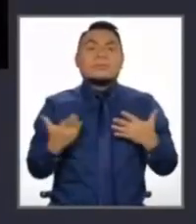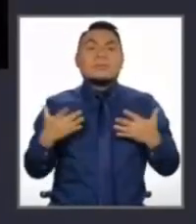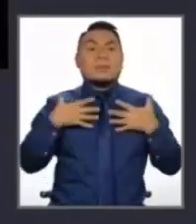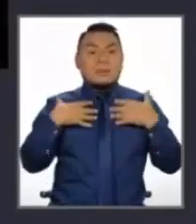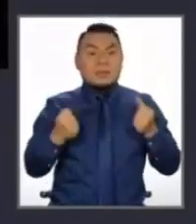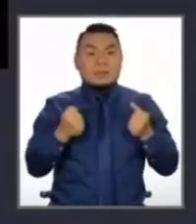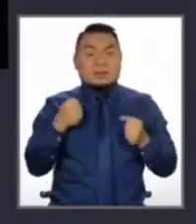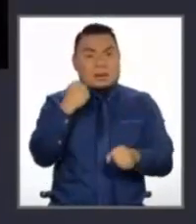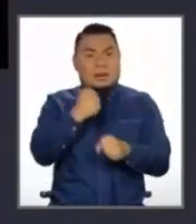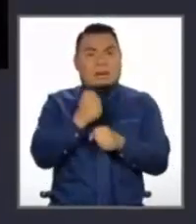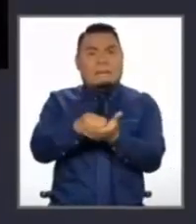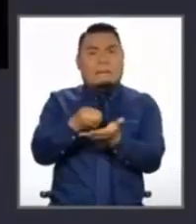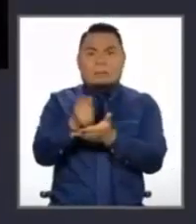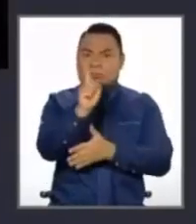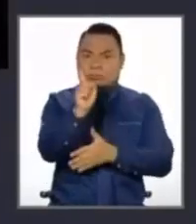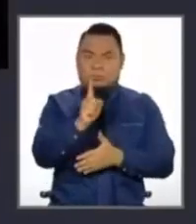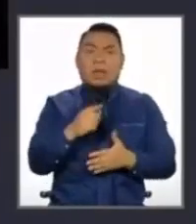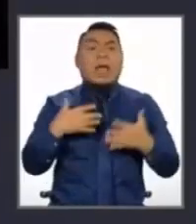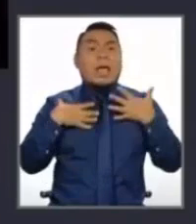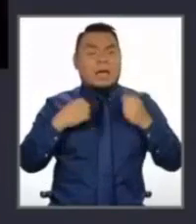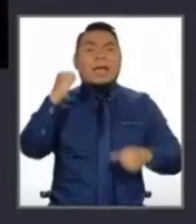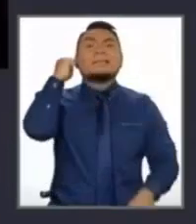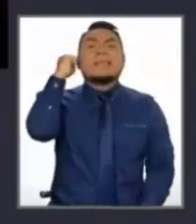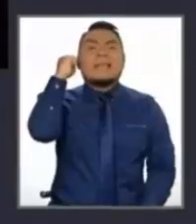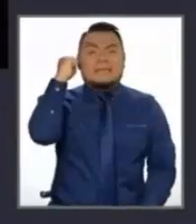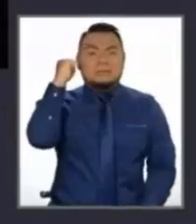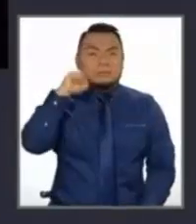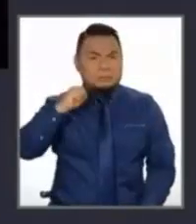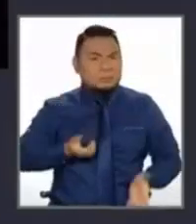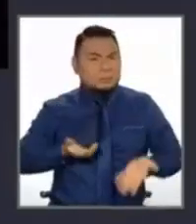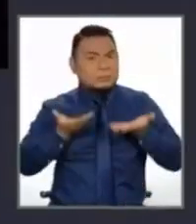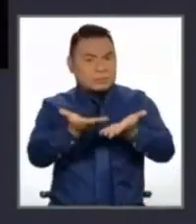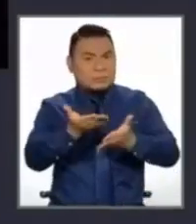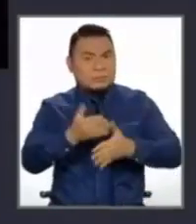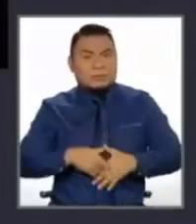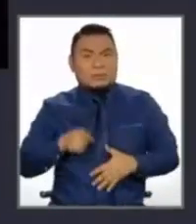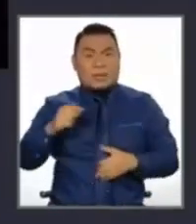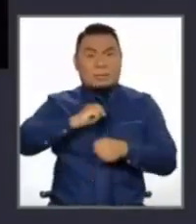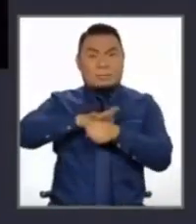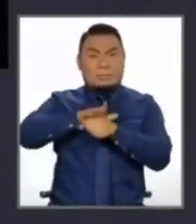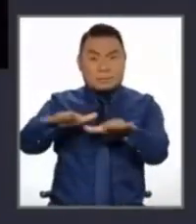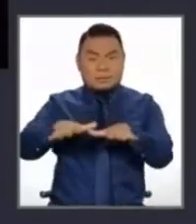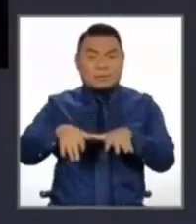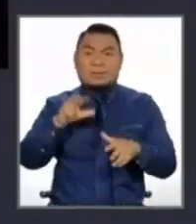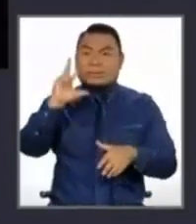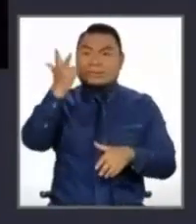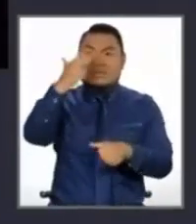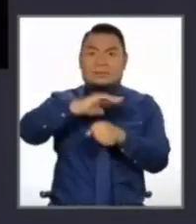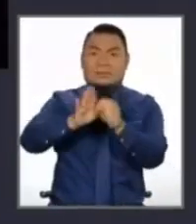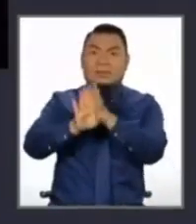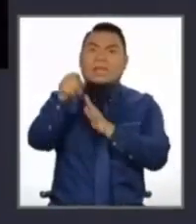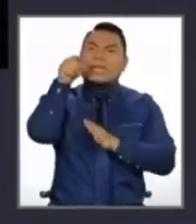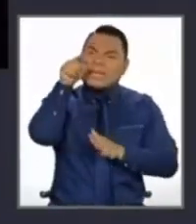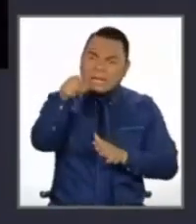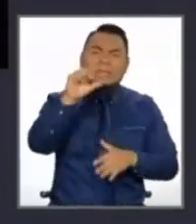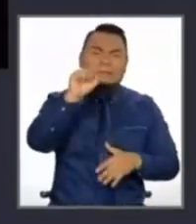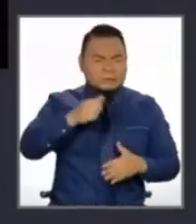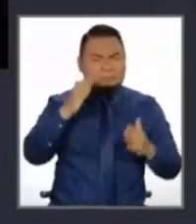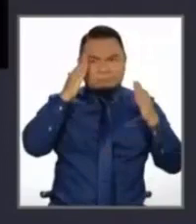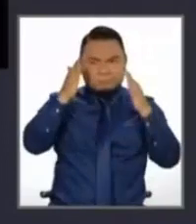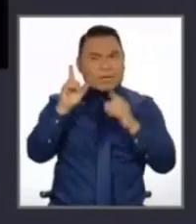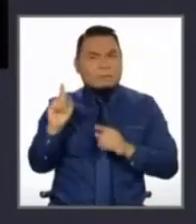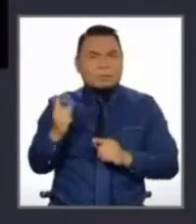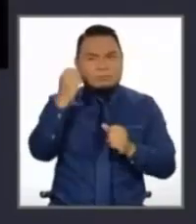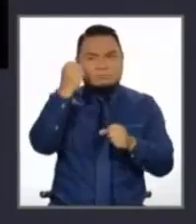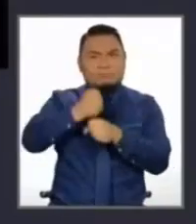La salud no se negocia, la salud es un derecho que se conquista. La pandemia y la tercera ola es una prioridad, son una prioridad,